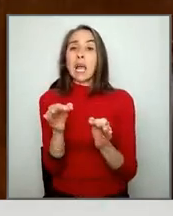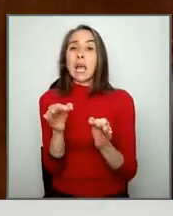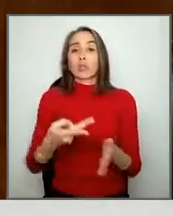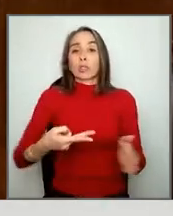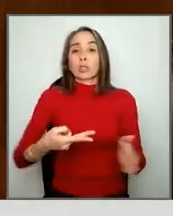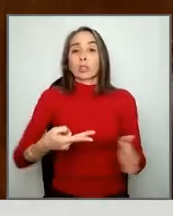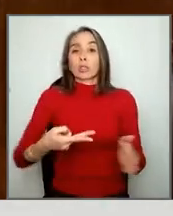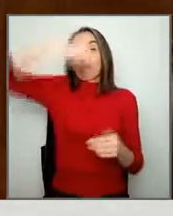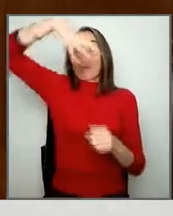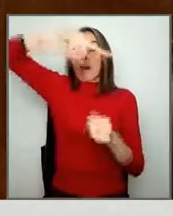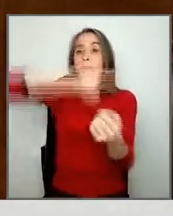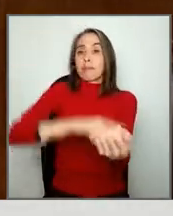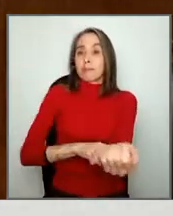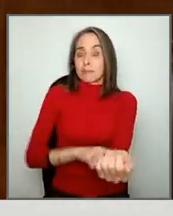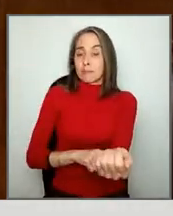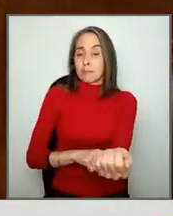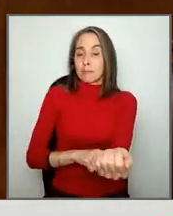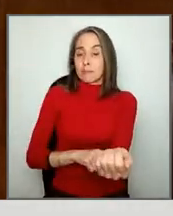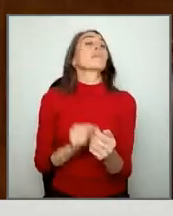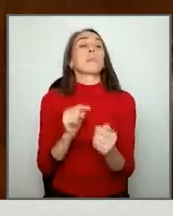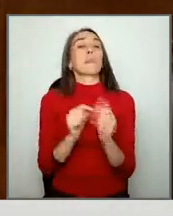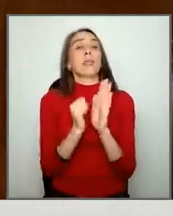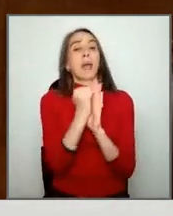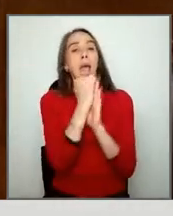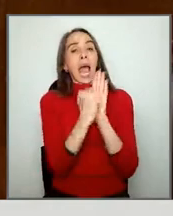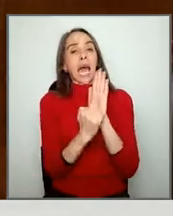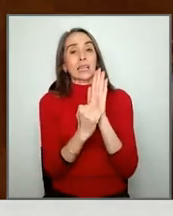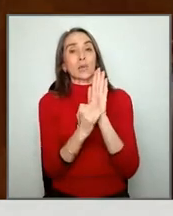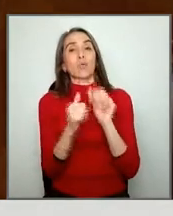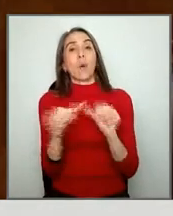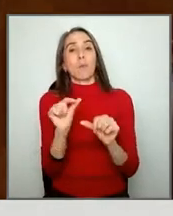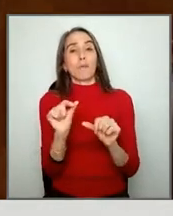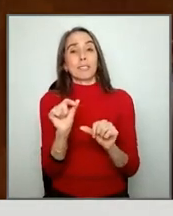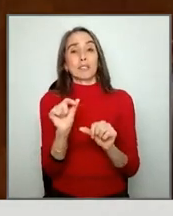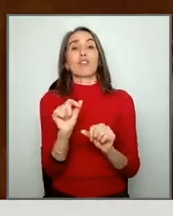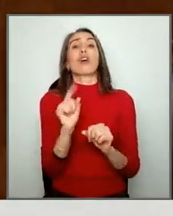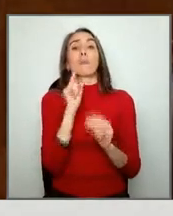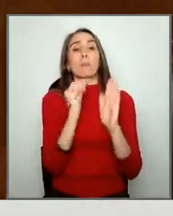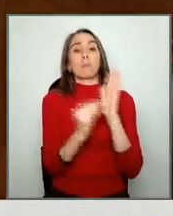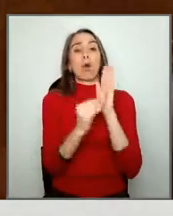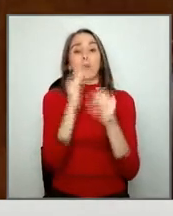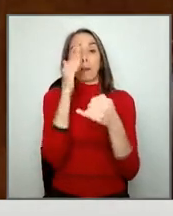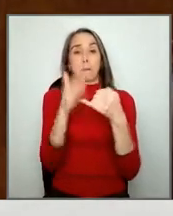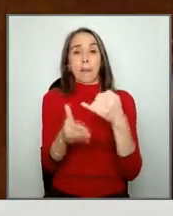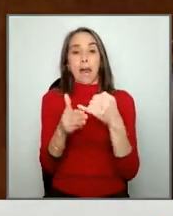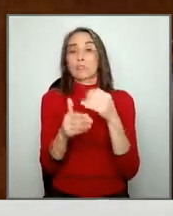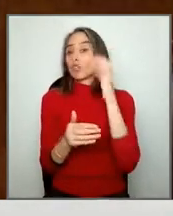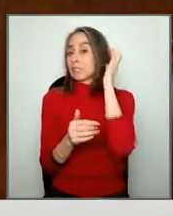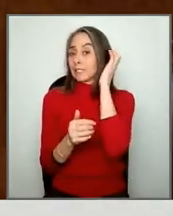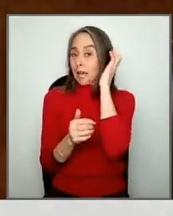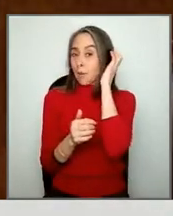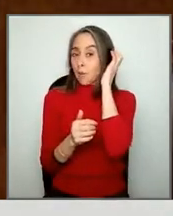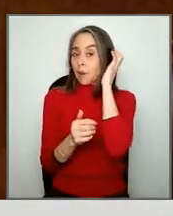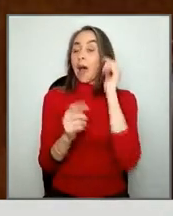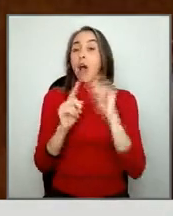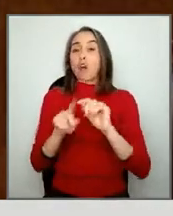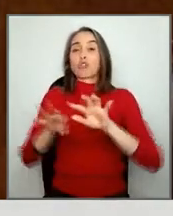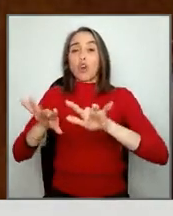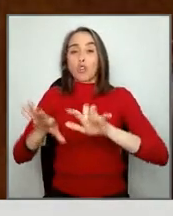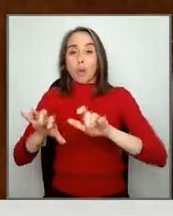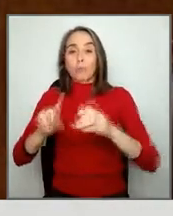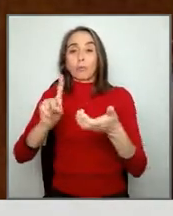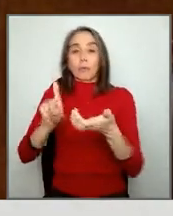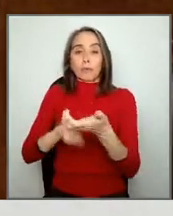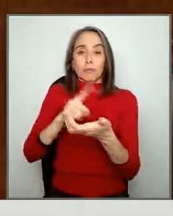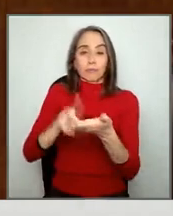mediante las disposiciones transitorias se establece un plazo para que los teléfonos móviles y demás dispositivos móviles de información